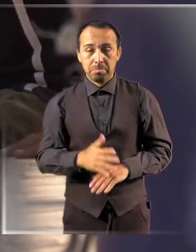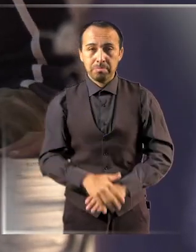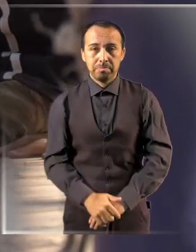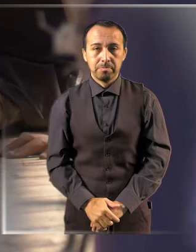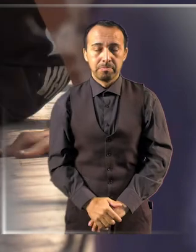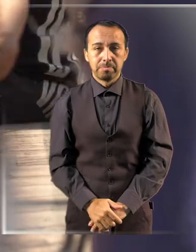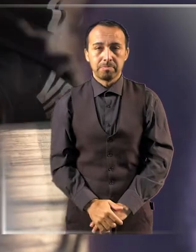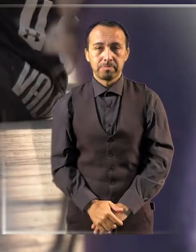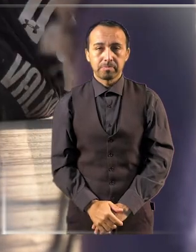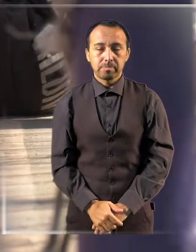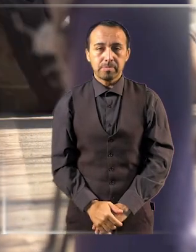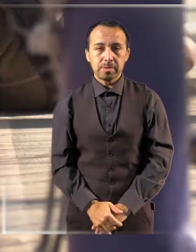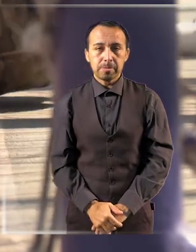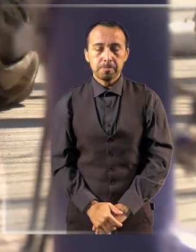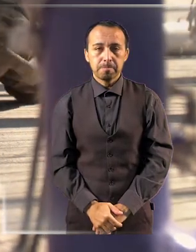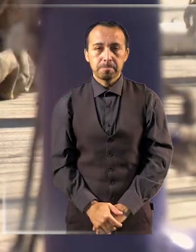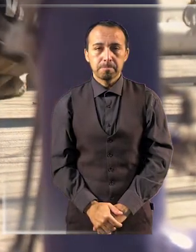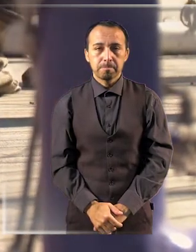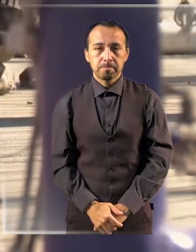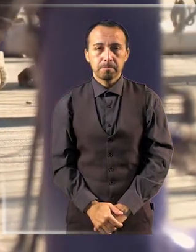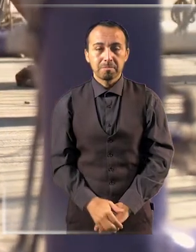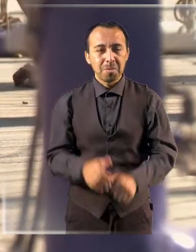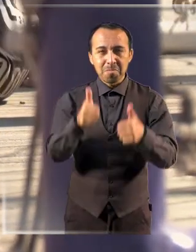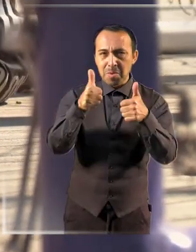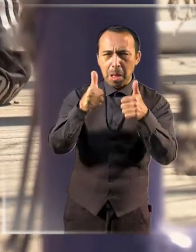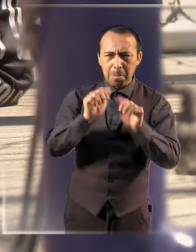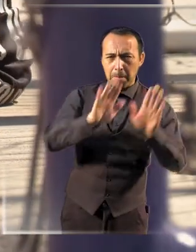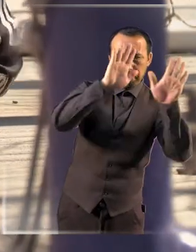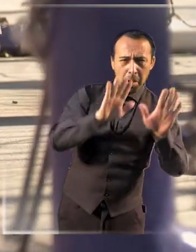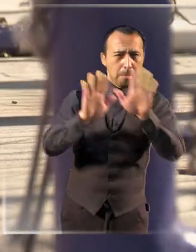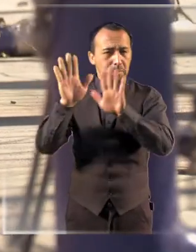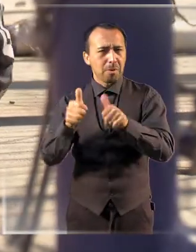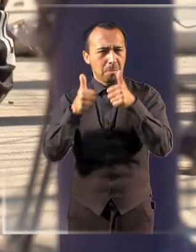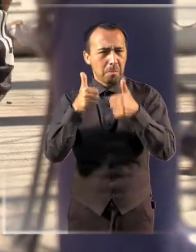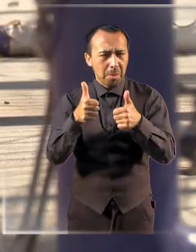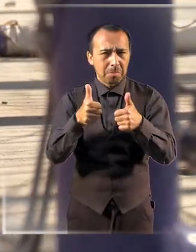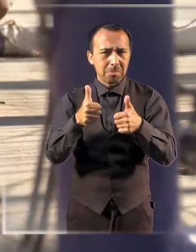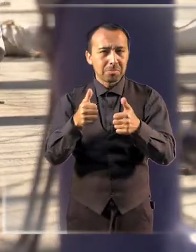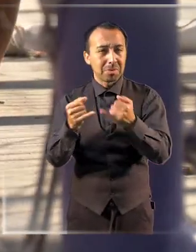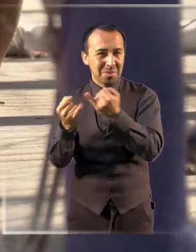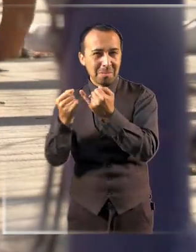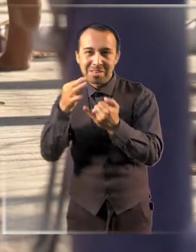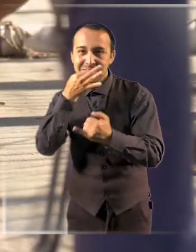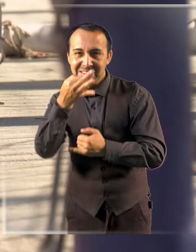del barrio, Emanuel juega la pelota junto a sus amigos y amigas. ¡Ahí mismo!